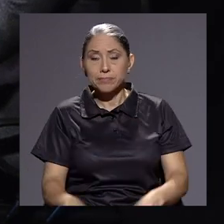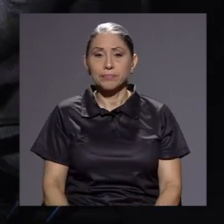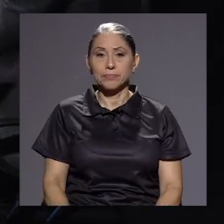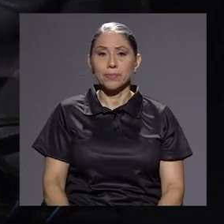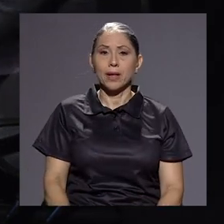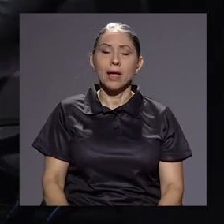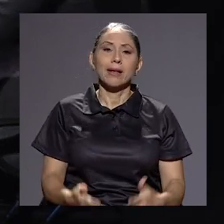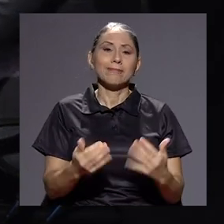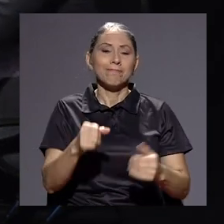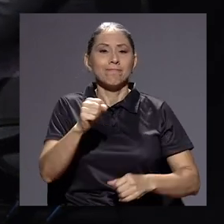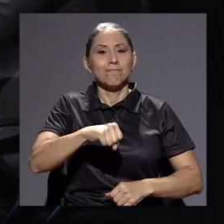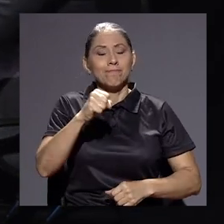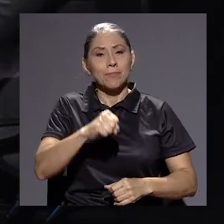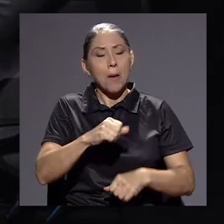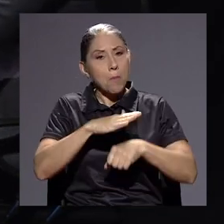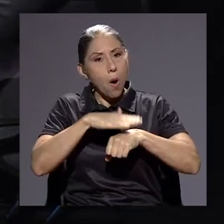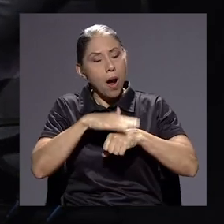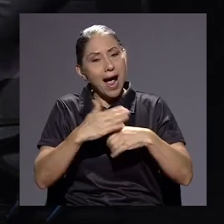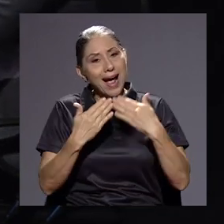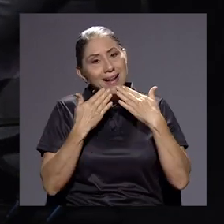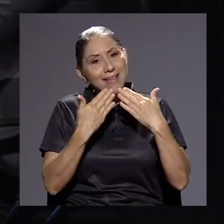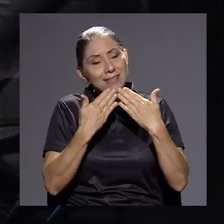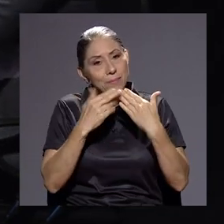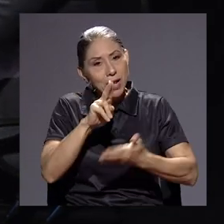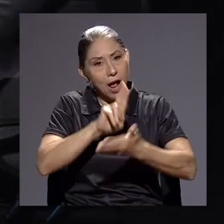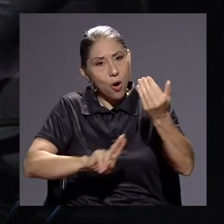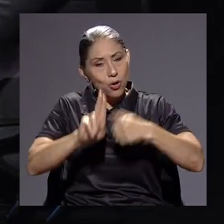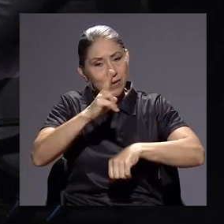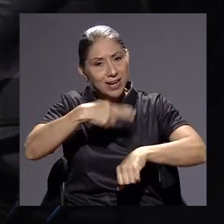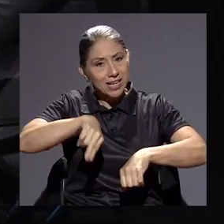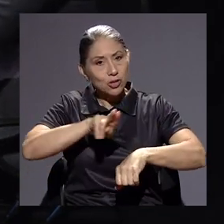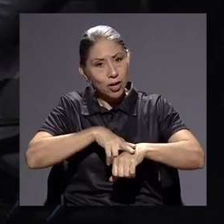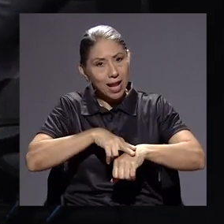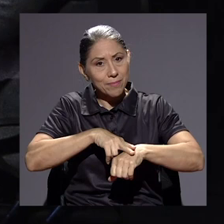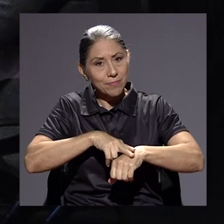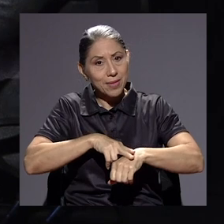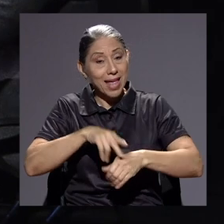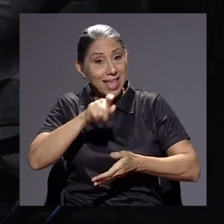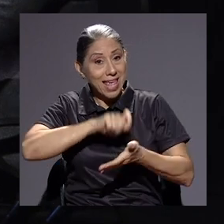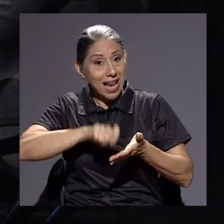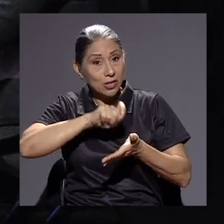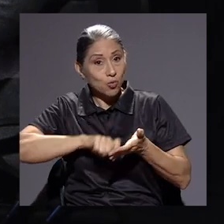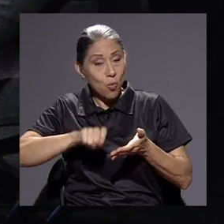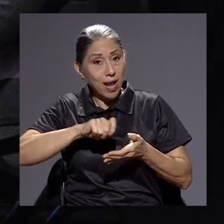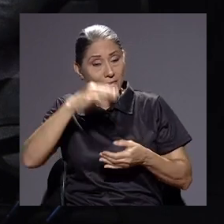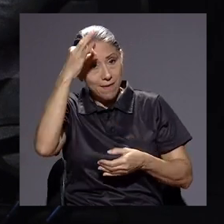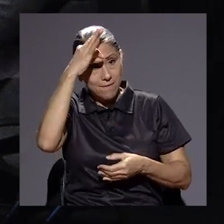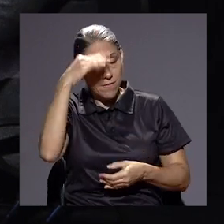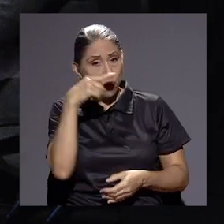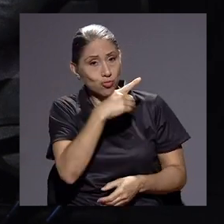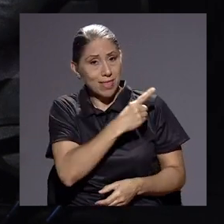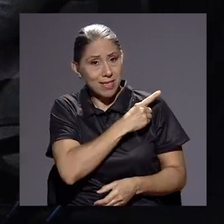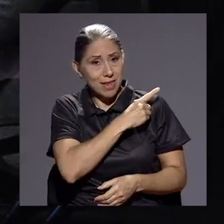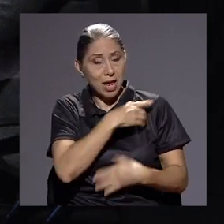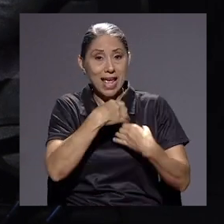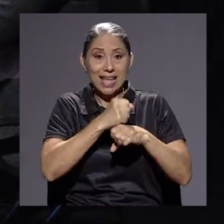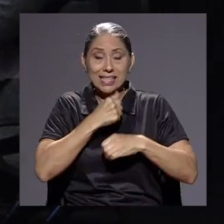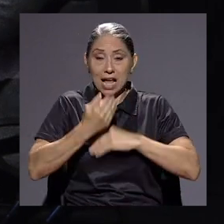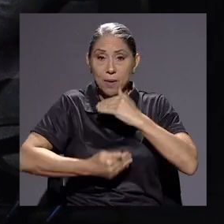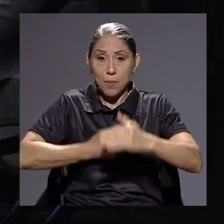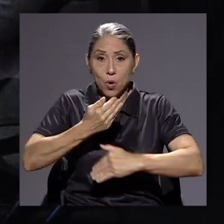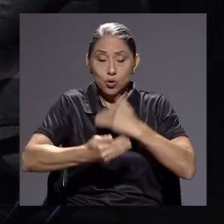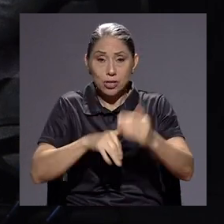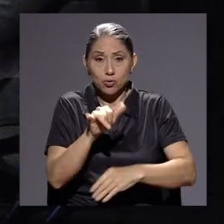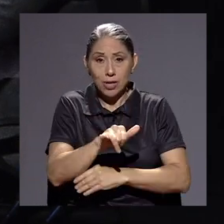Permítanme agradecerle a la Universidad Nacional y a la escuela que usted dirige que se hagan este tipo de procesos para que la gente a la hora de tomar